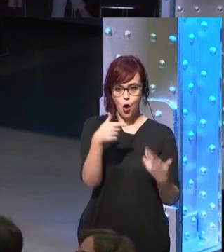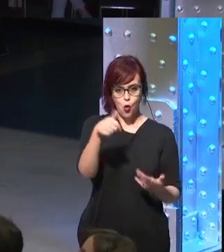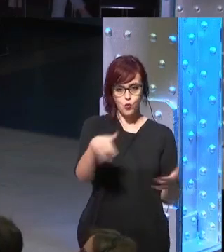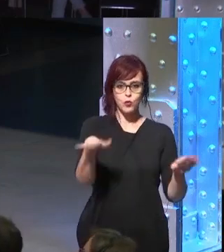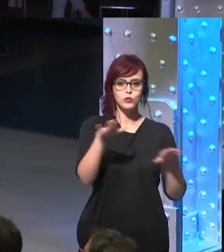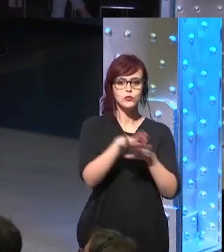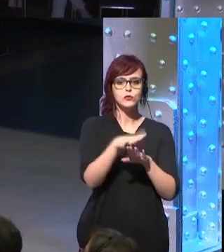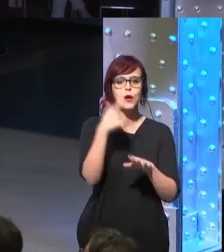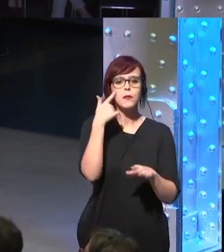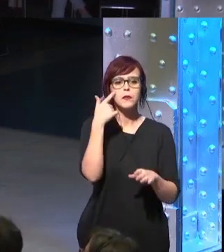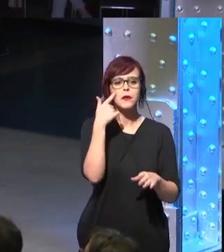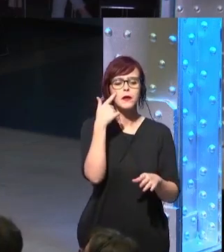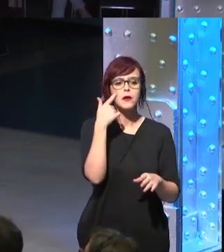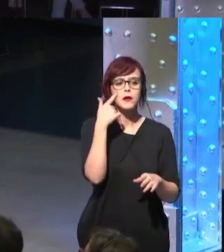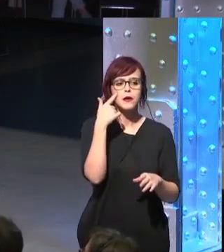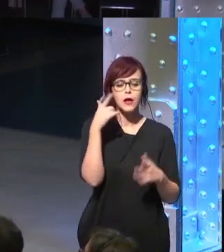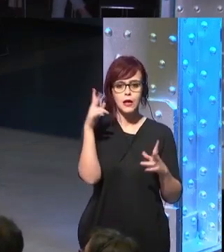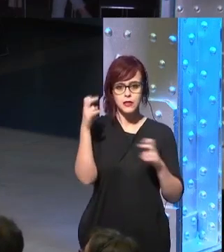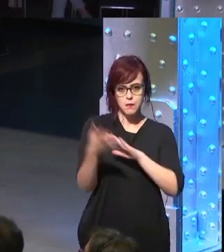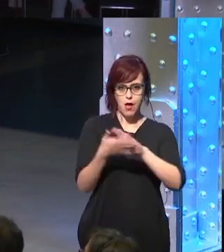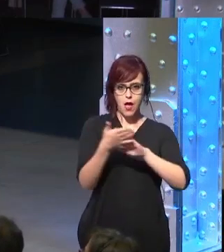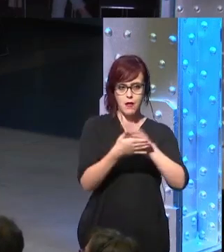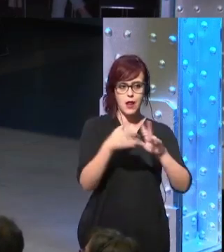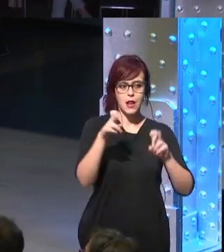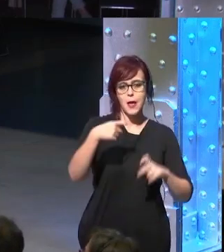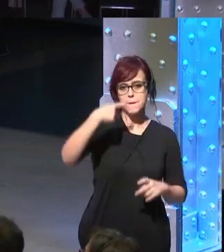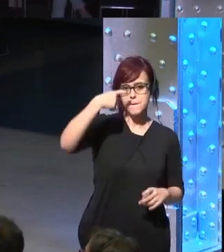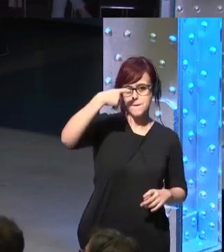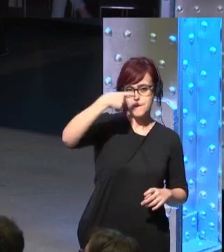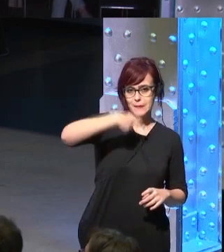noche, traer a colisión a dos mitos, como eran